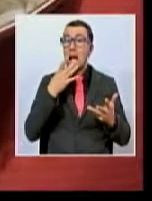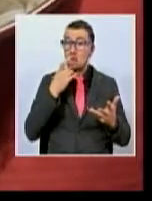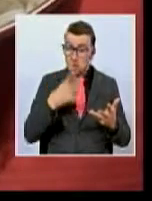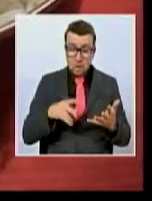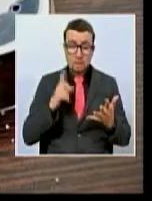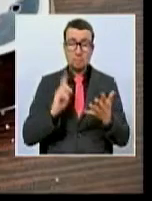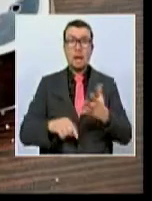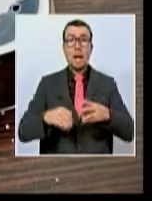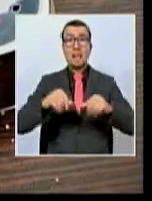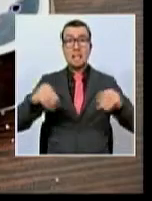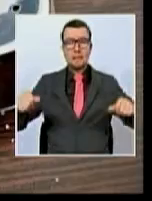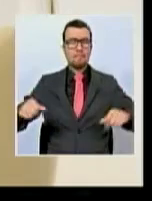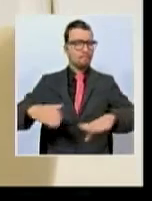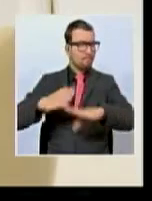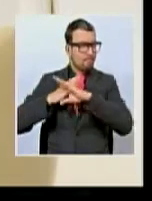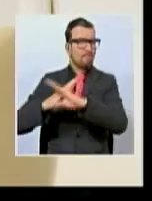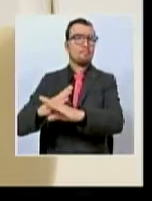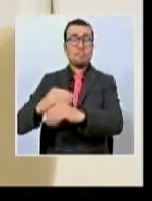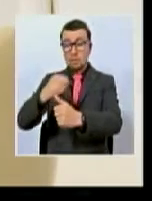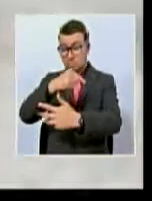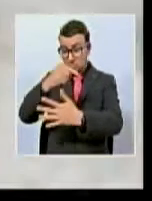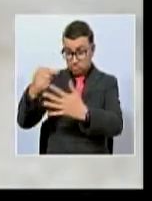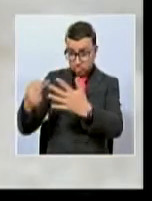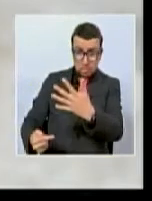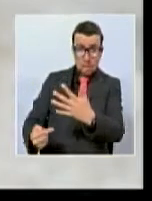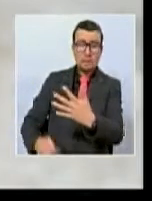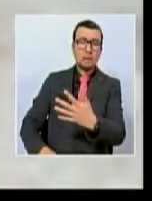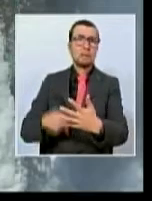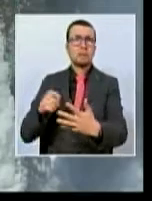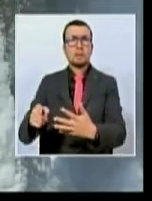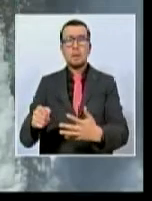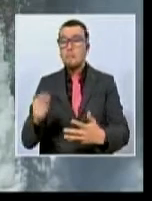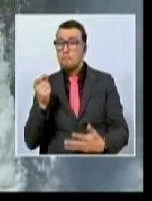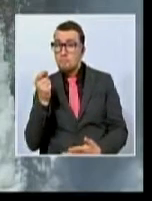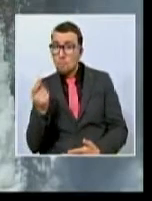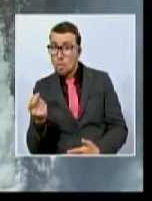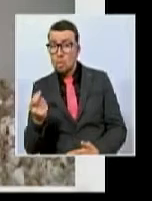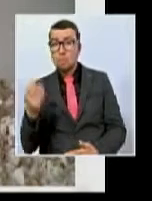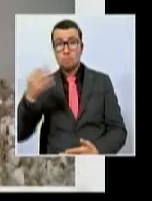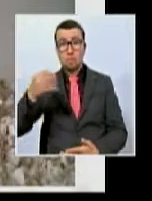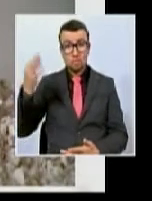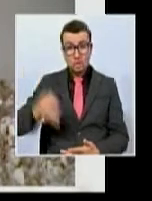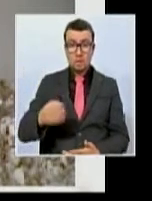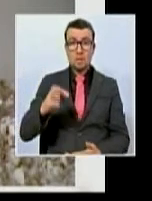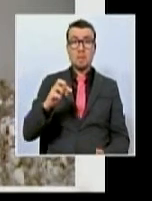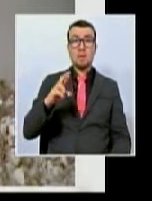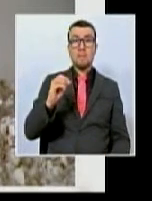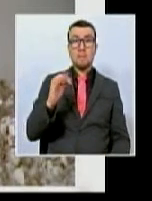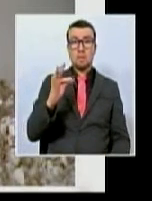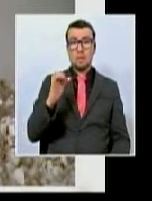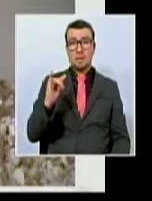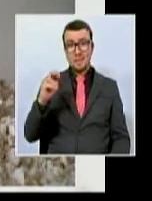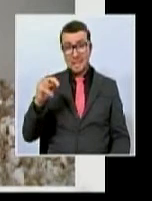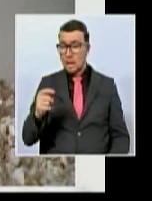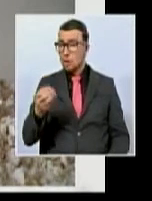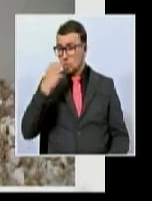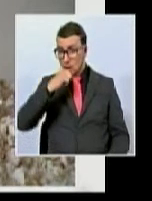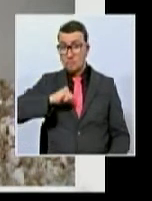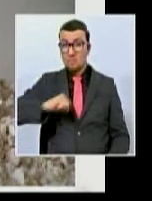refinada y harina. Estos 5 alimentos contienen muy bajo porciento de proteínas y vitaminas para nuestro